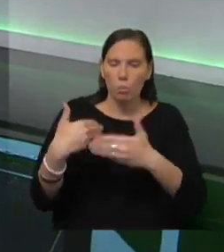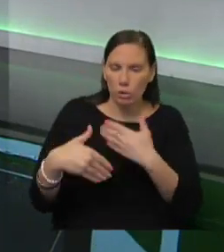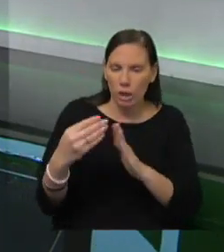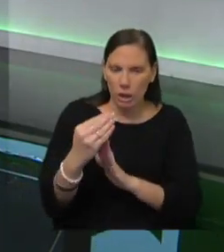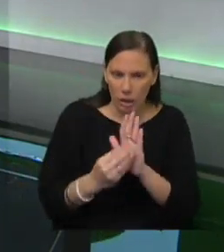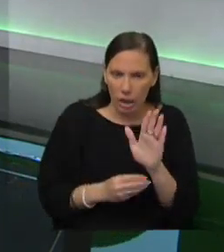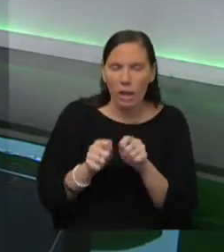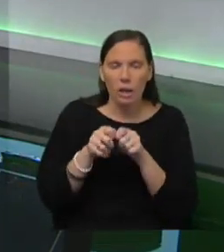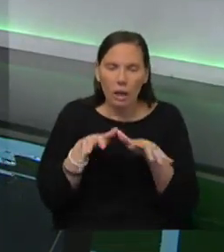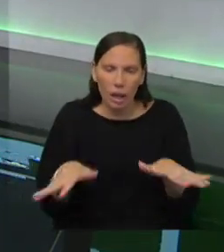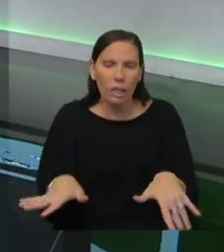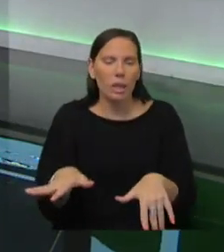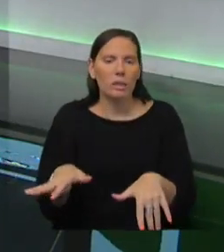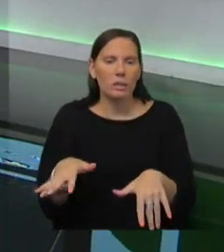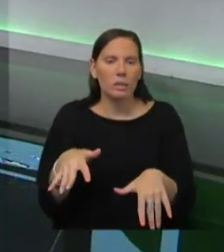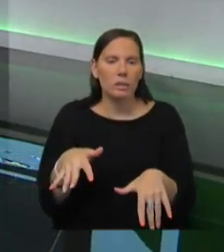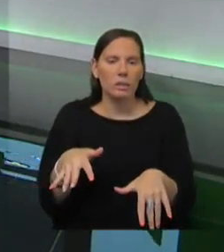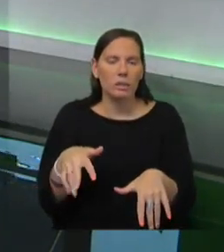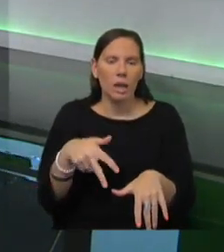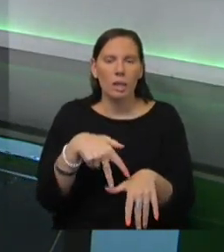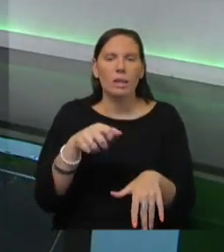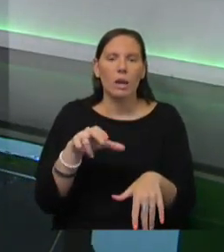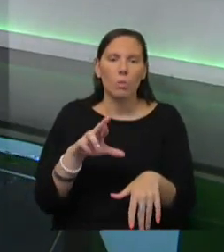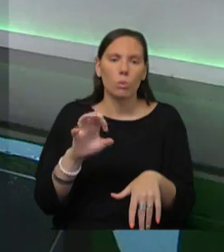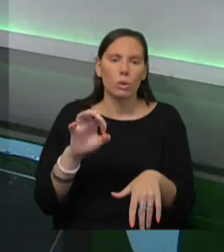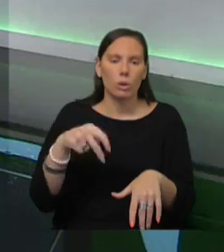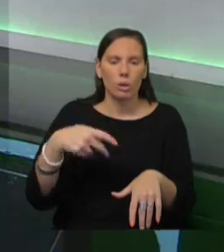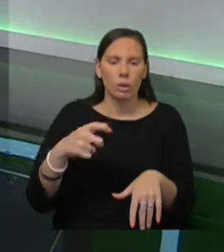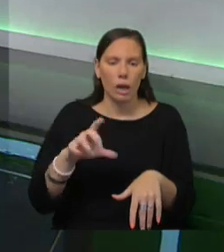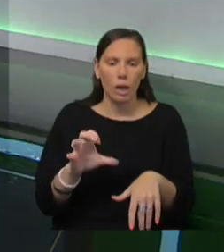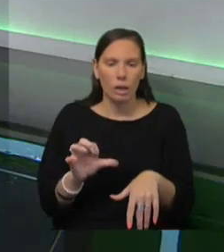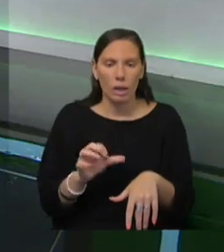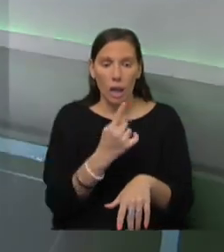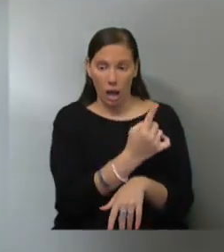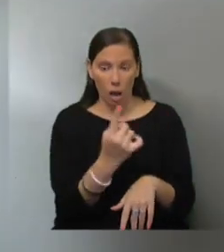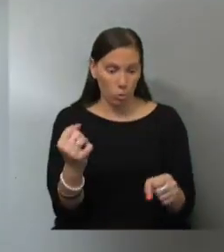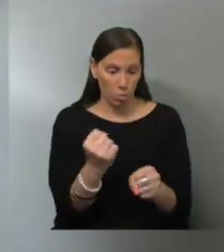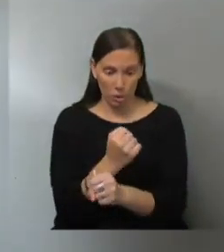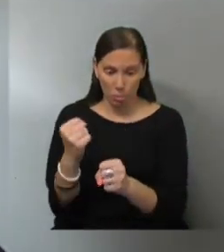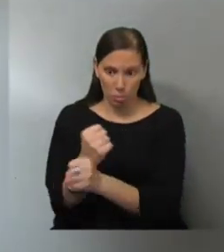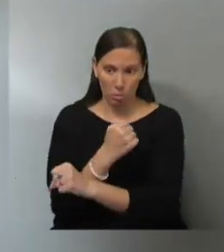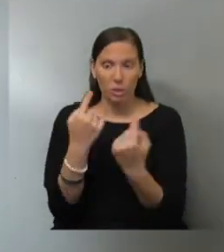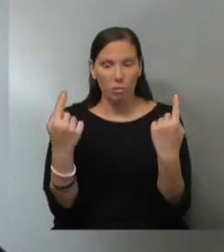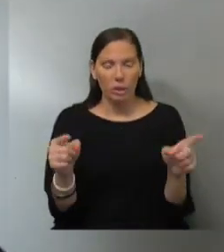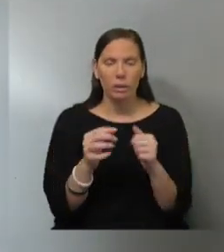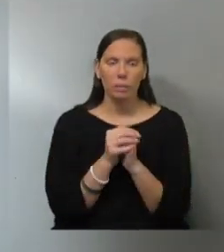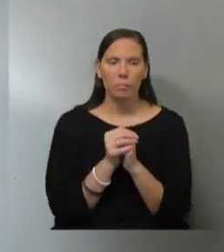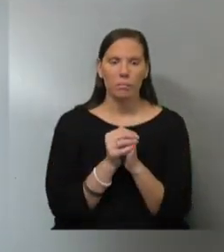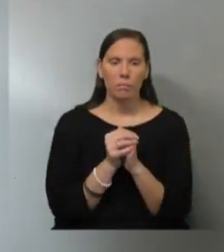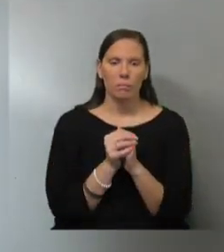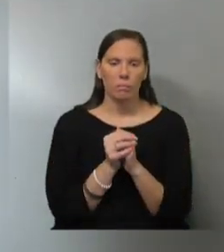redes neuronales Cuál fue el aporte de hopfield y Hinton cada uno por separado además no sí En realidad